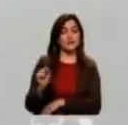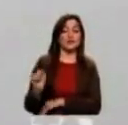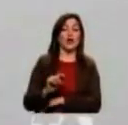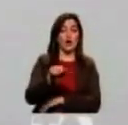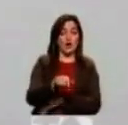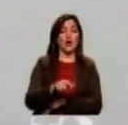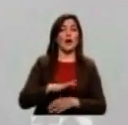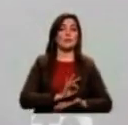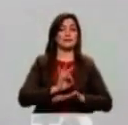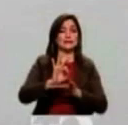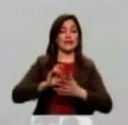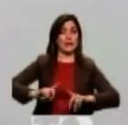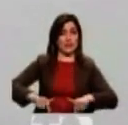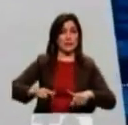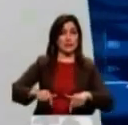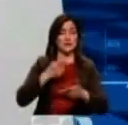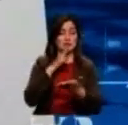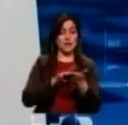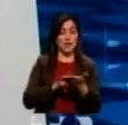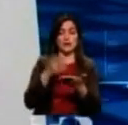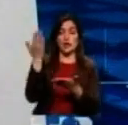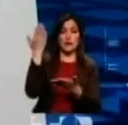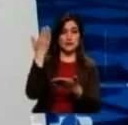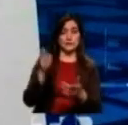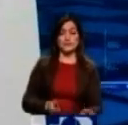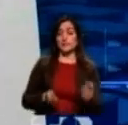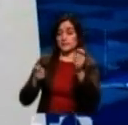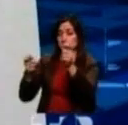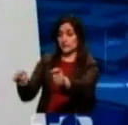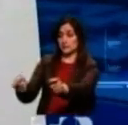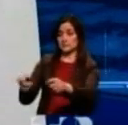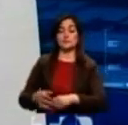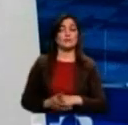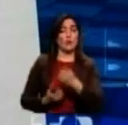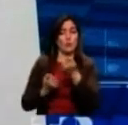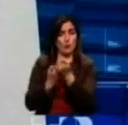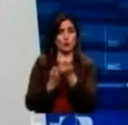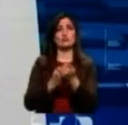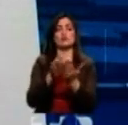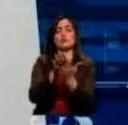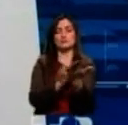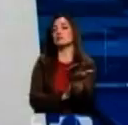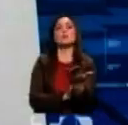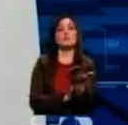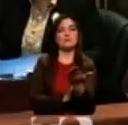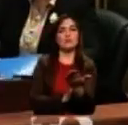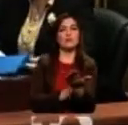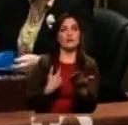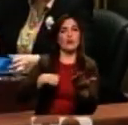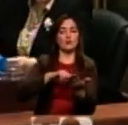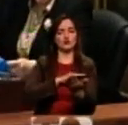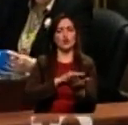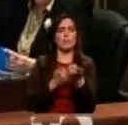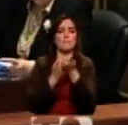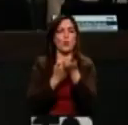presidente de la república envió esta carta al alcalde mauricio rodas manifestando apoyo incondicional al proyecto y la disposición de la secretaría